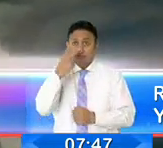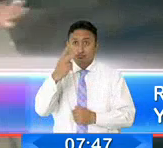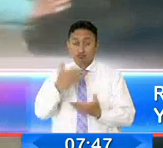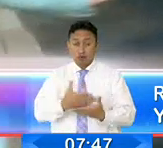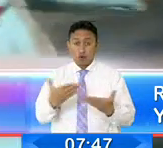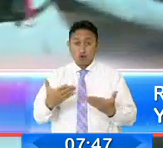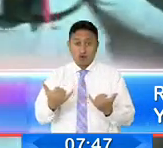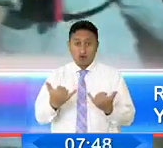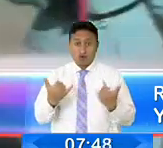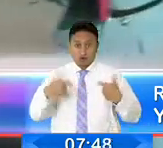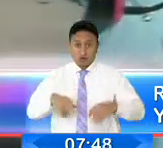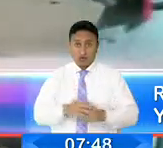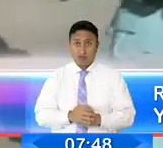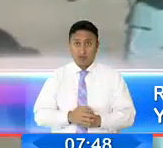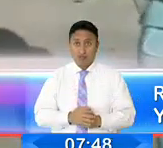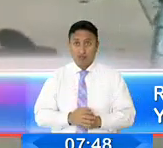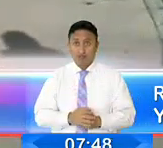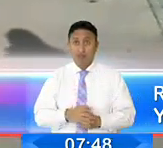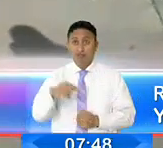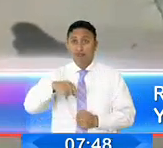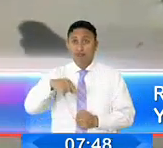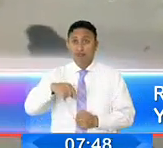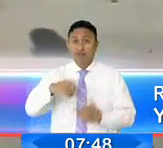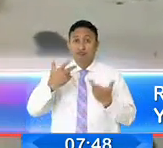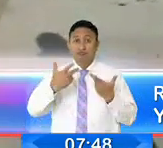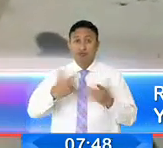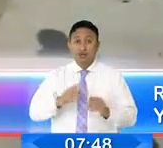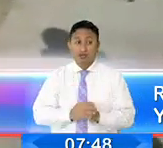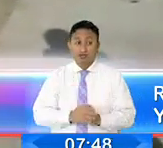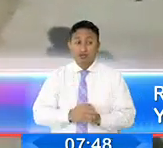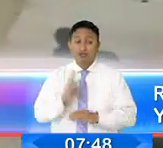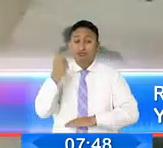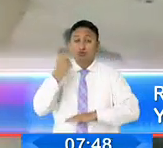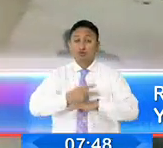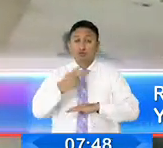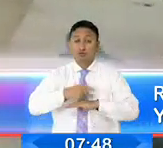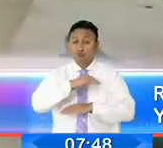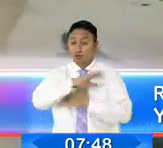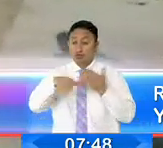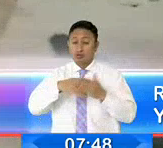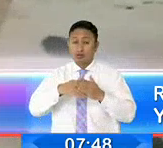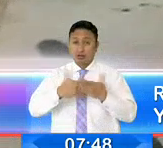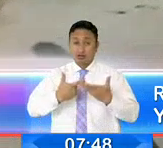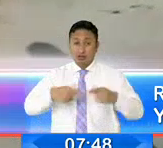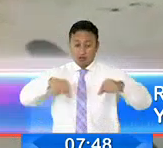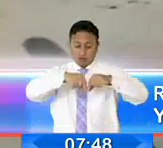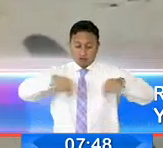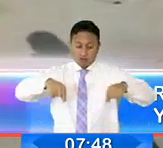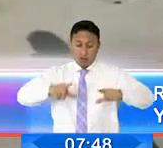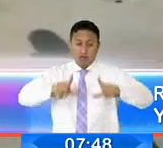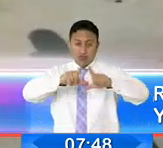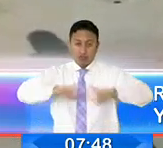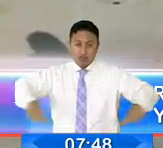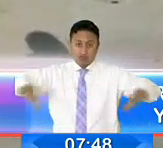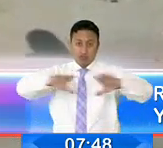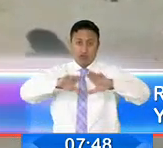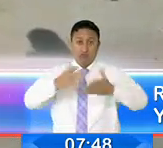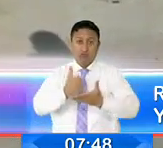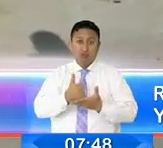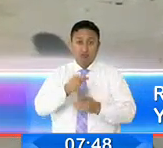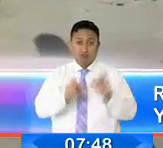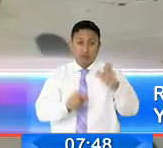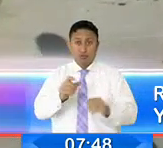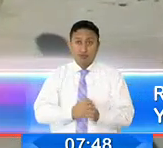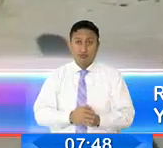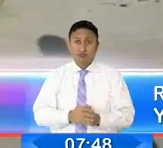día de hoy. La obra civil se tiene prevista que concluya y en dos días estará todo señalizado para beneficio de los usuarios. Esperemos que también la